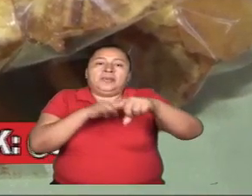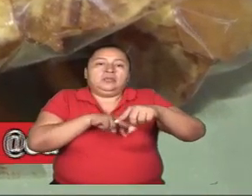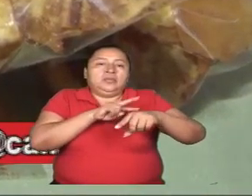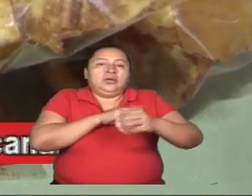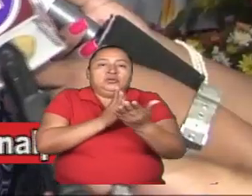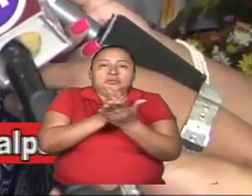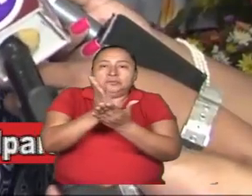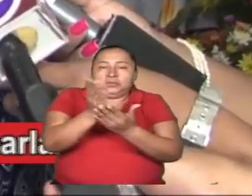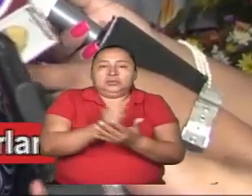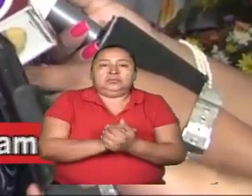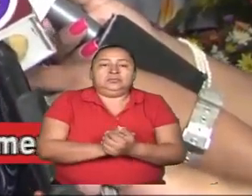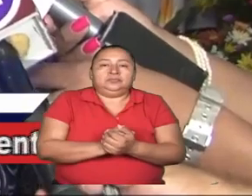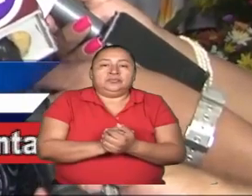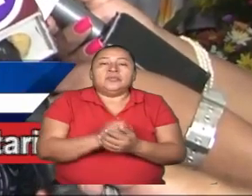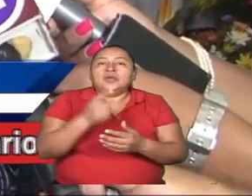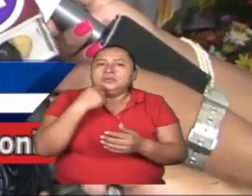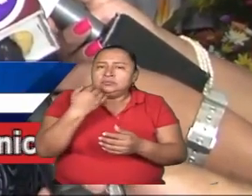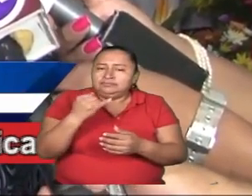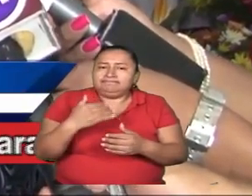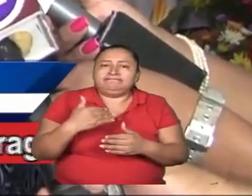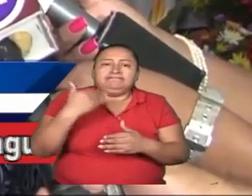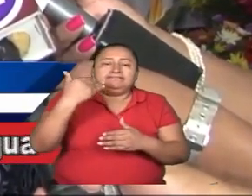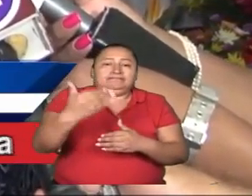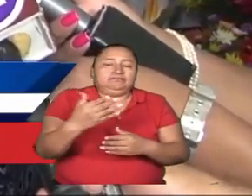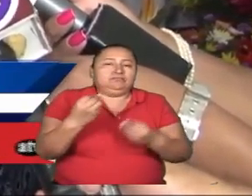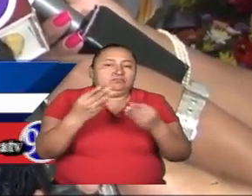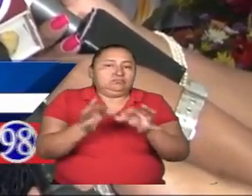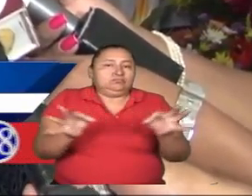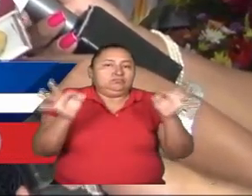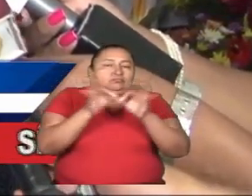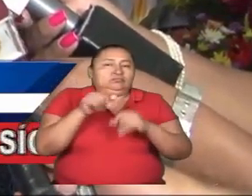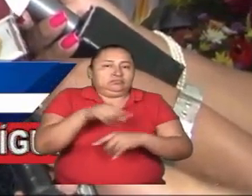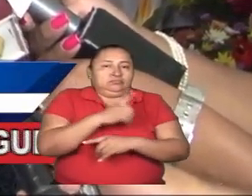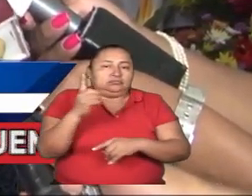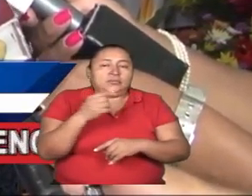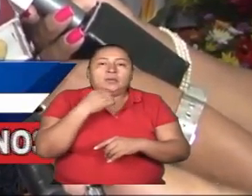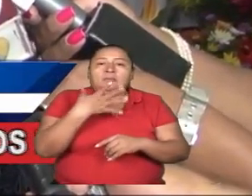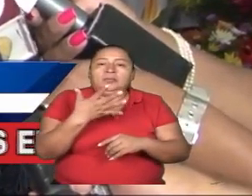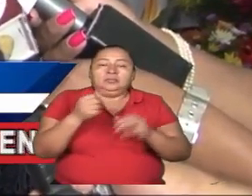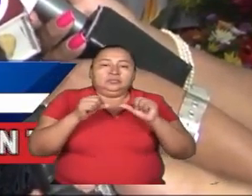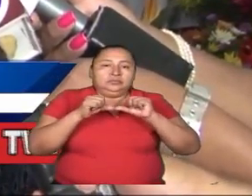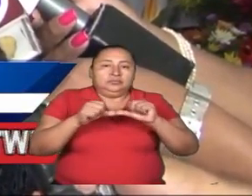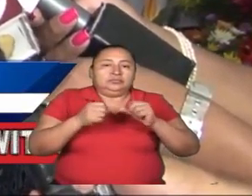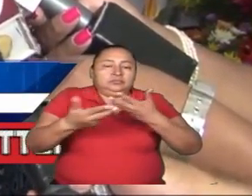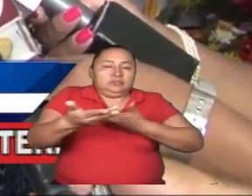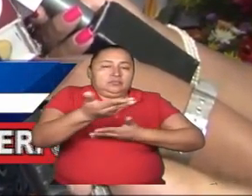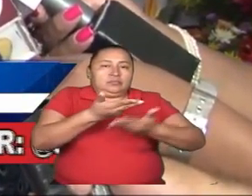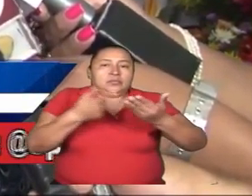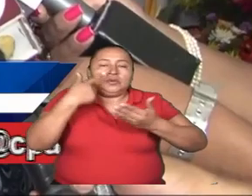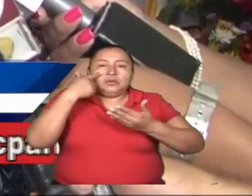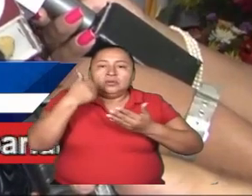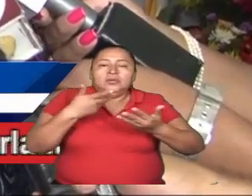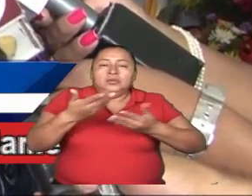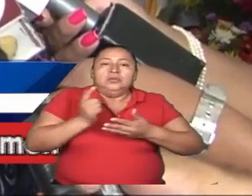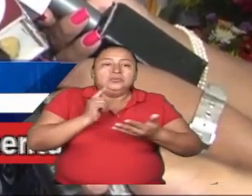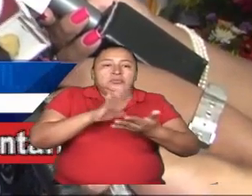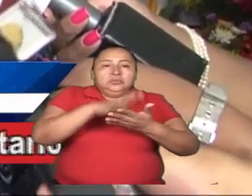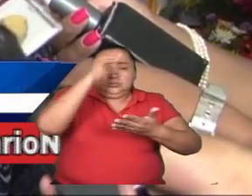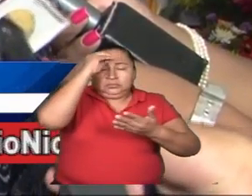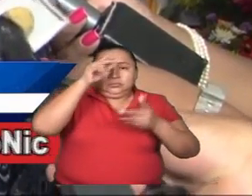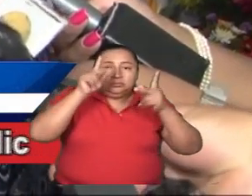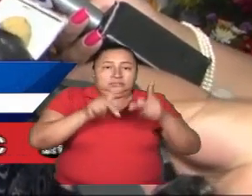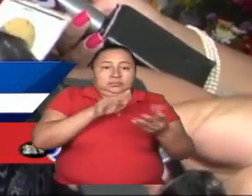plátano. Estamos dando un gran paso el día de hoy, porque seguimos compartiendo los conocimientos que va adquiriendo el